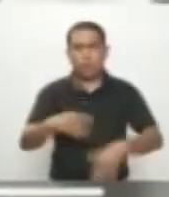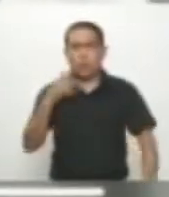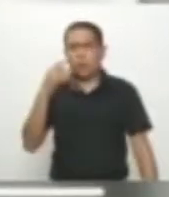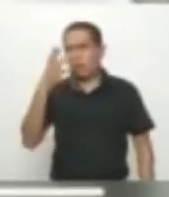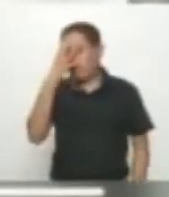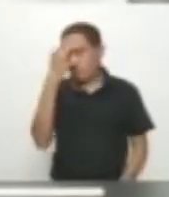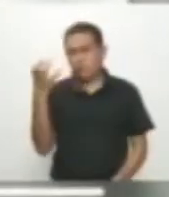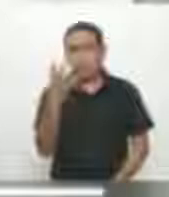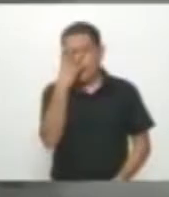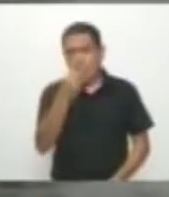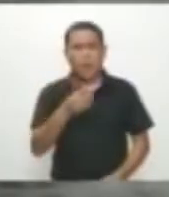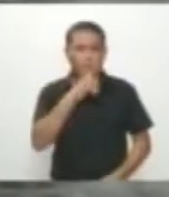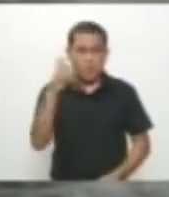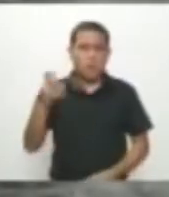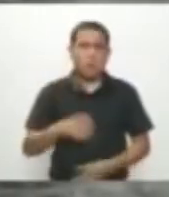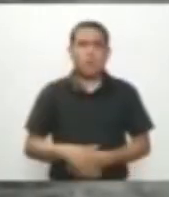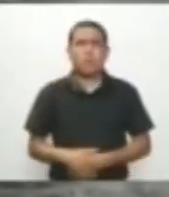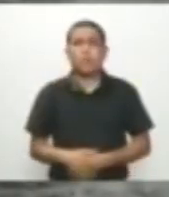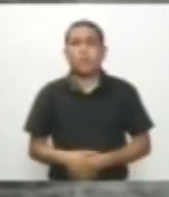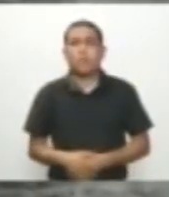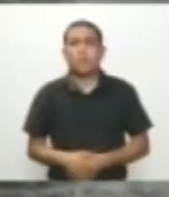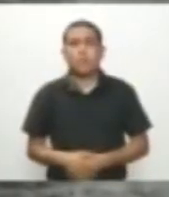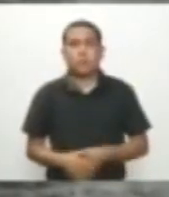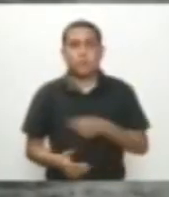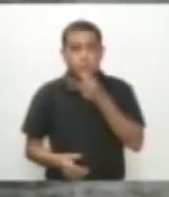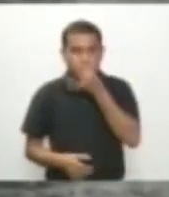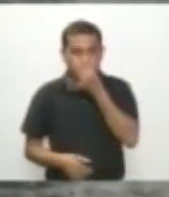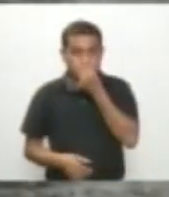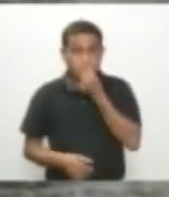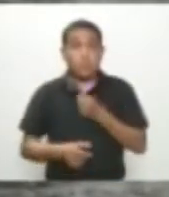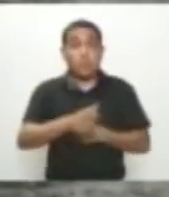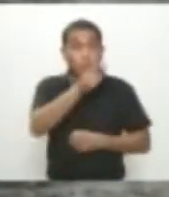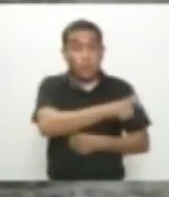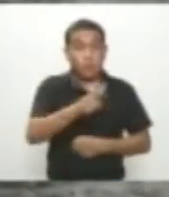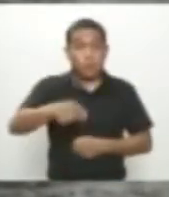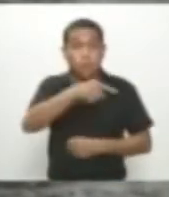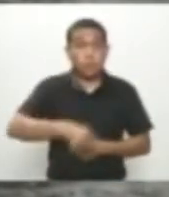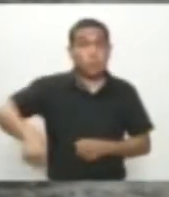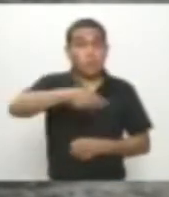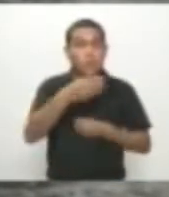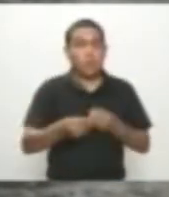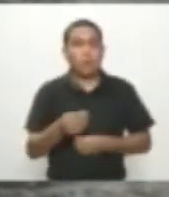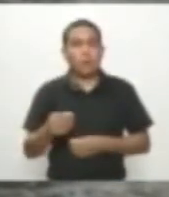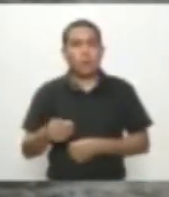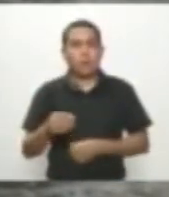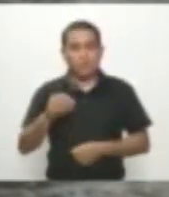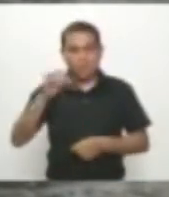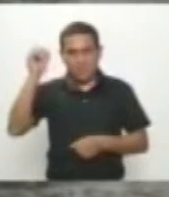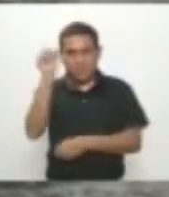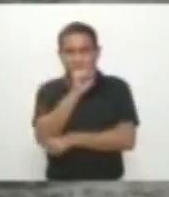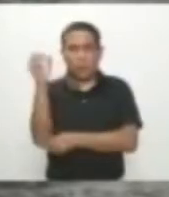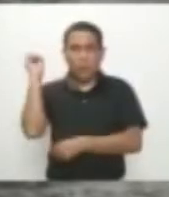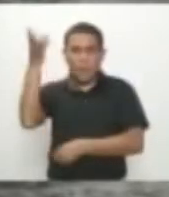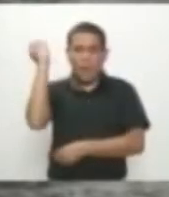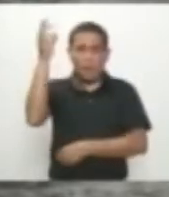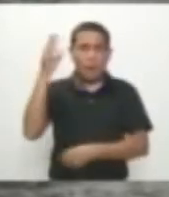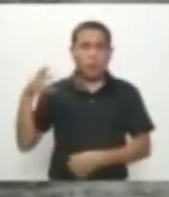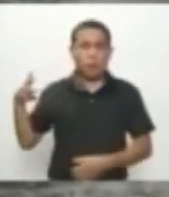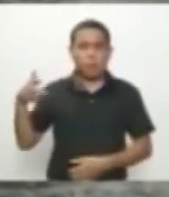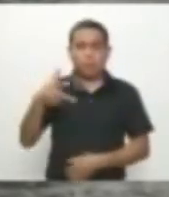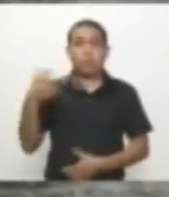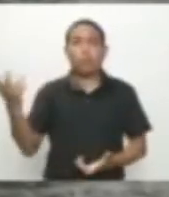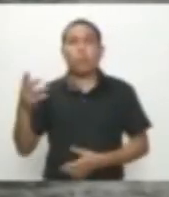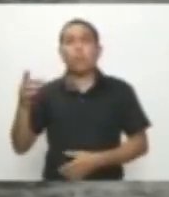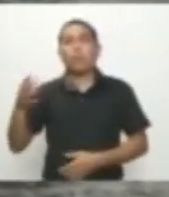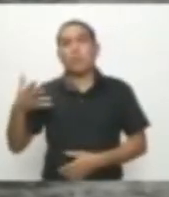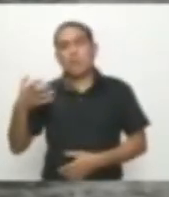Un paciente se ha recogido por la ambulancia debe salir Tubará, Barranquilla,